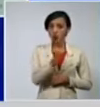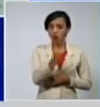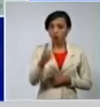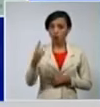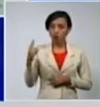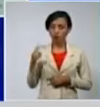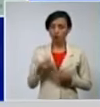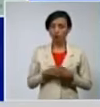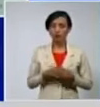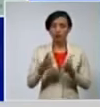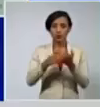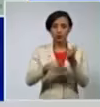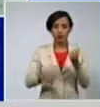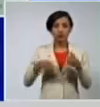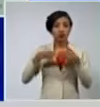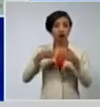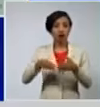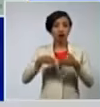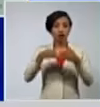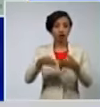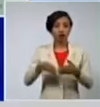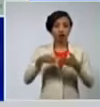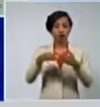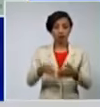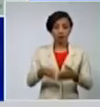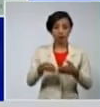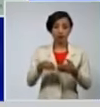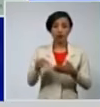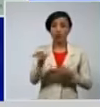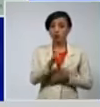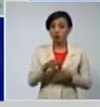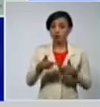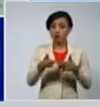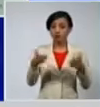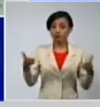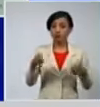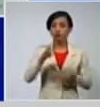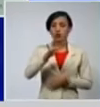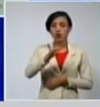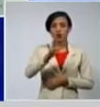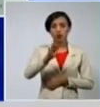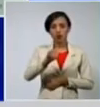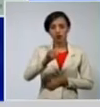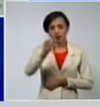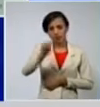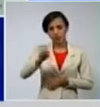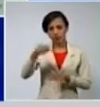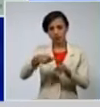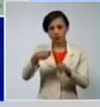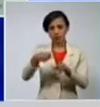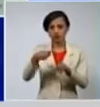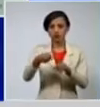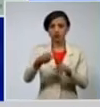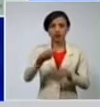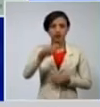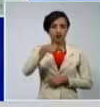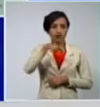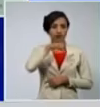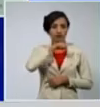una cifra elevada de casos, 40 casos autóctonos ayer, y también